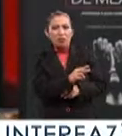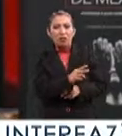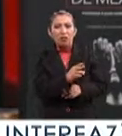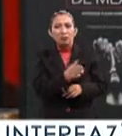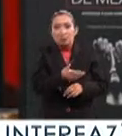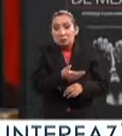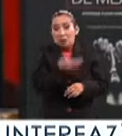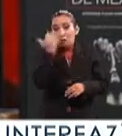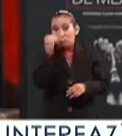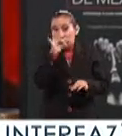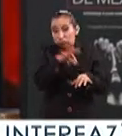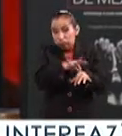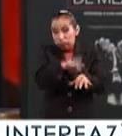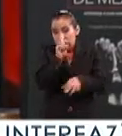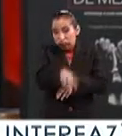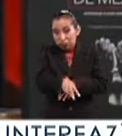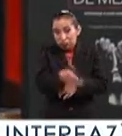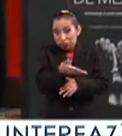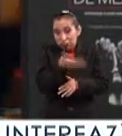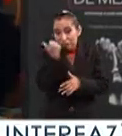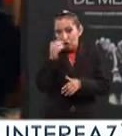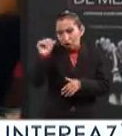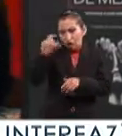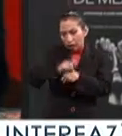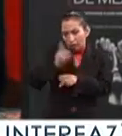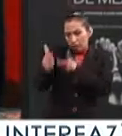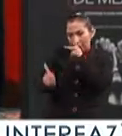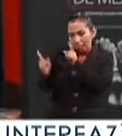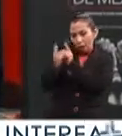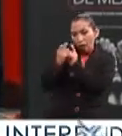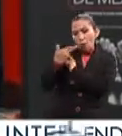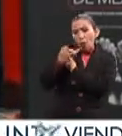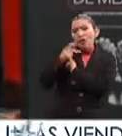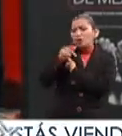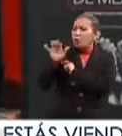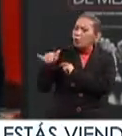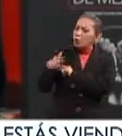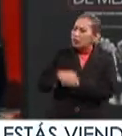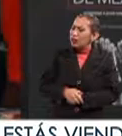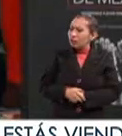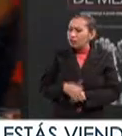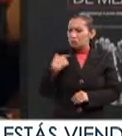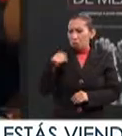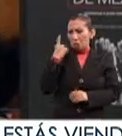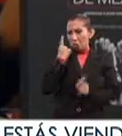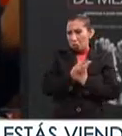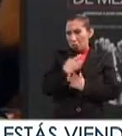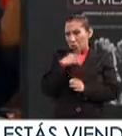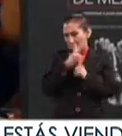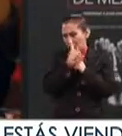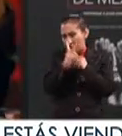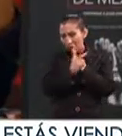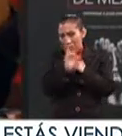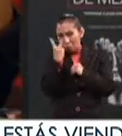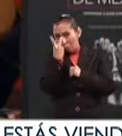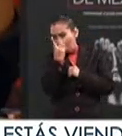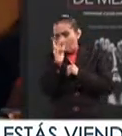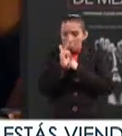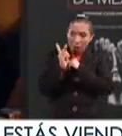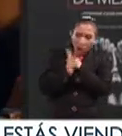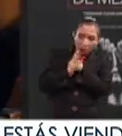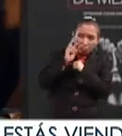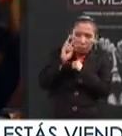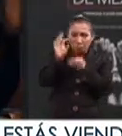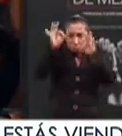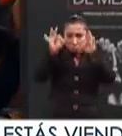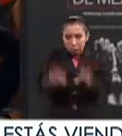No sé si es real, ¿no? El otro día platicaba con Humberto y le decía, pues, yo del único país, quizá 2 países